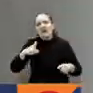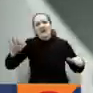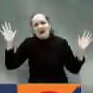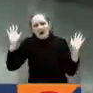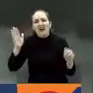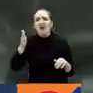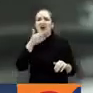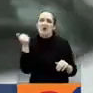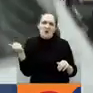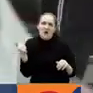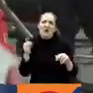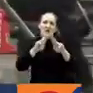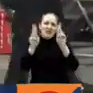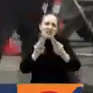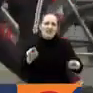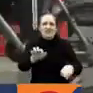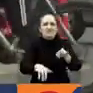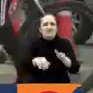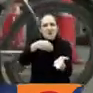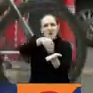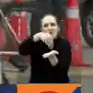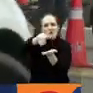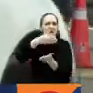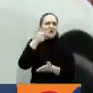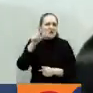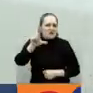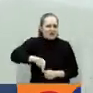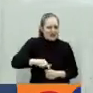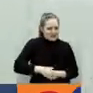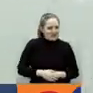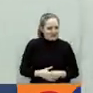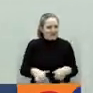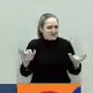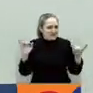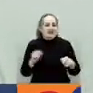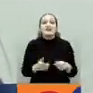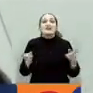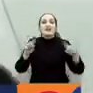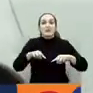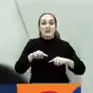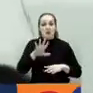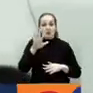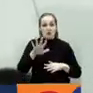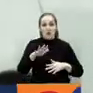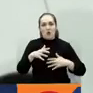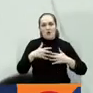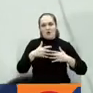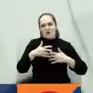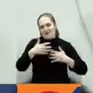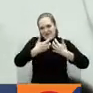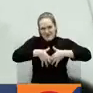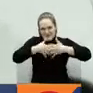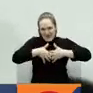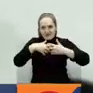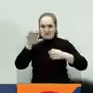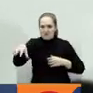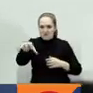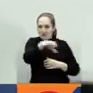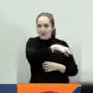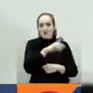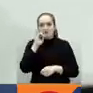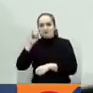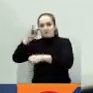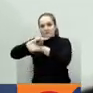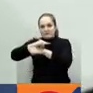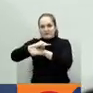las ventas por medio de canales digitales. Y según cifras del Ministerio de Comercio, hasta ahora hay 99 mil